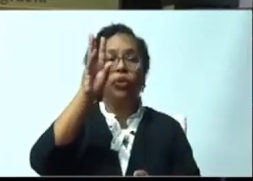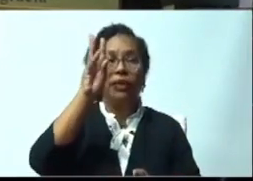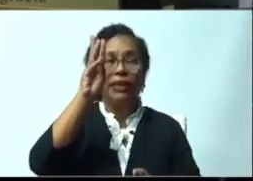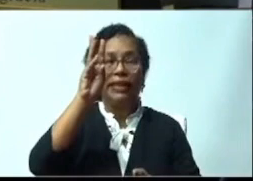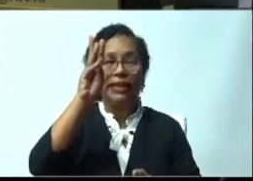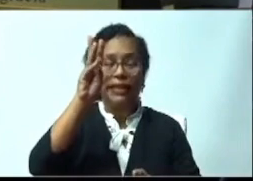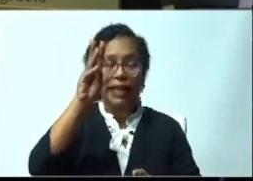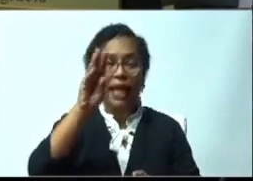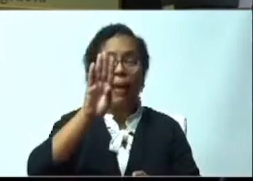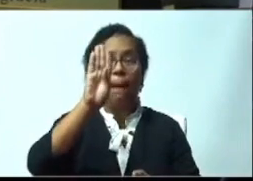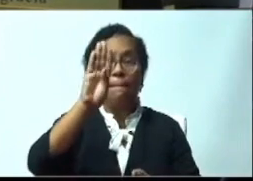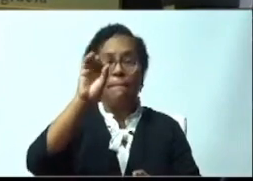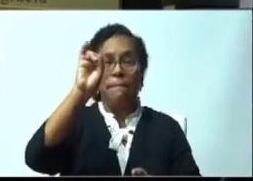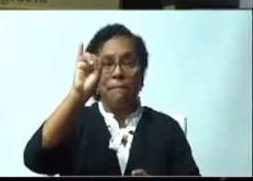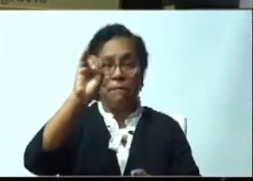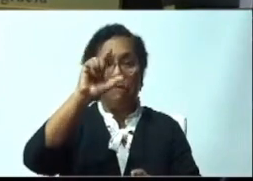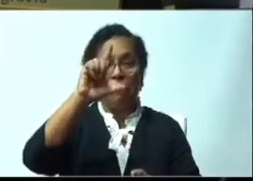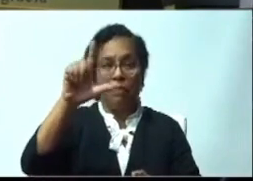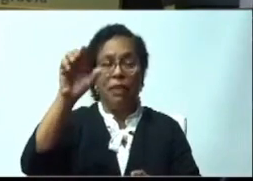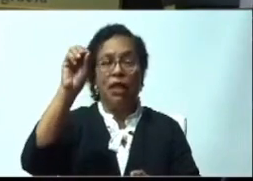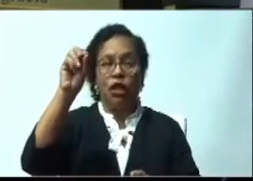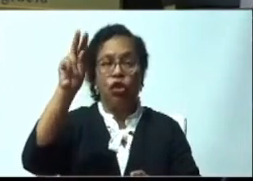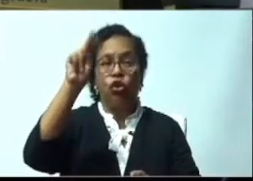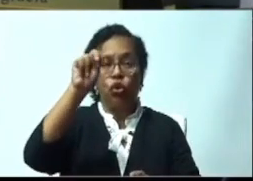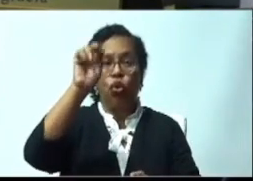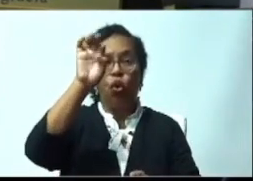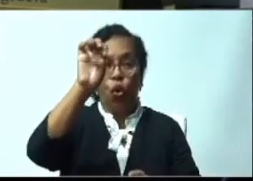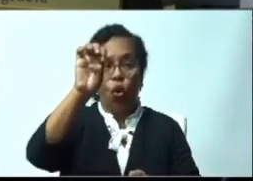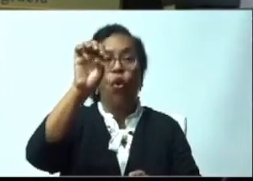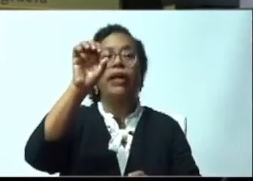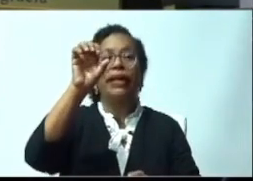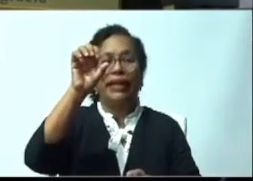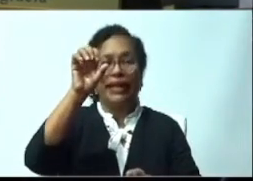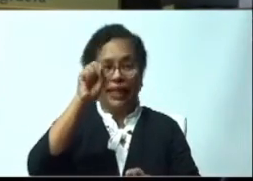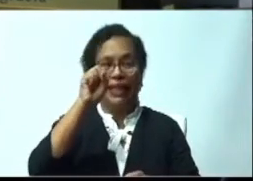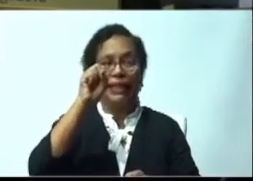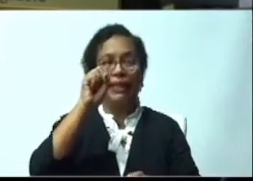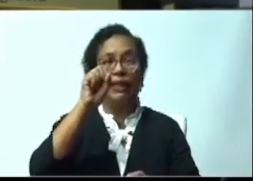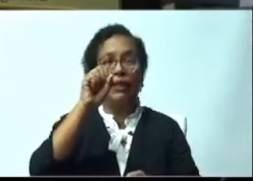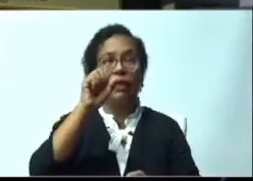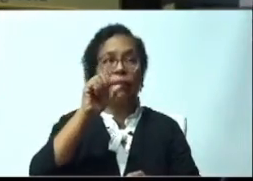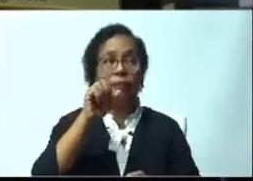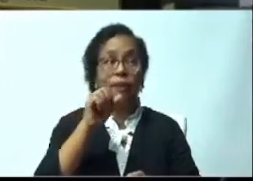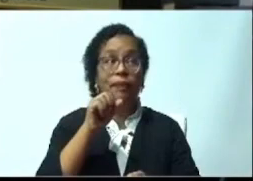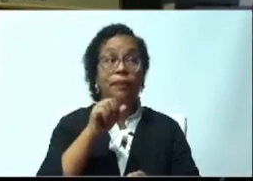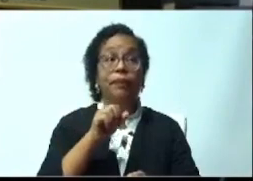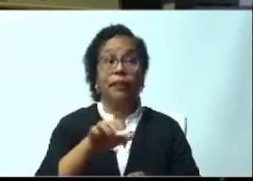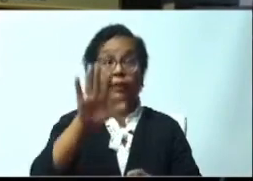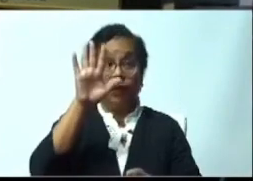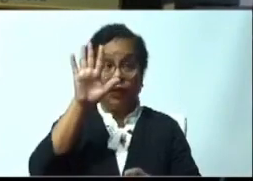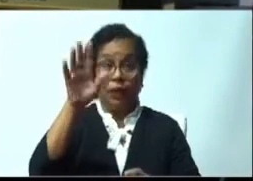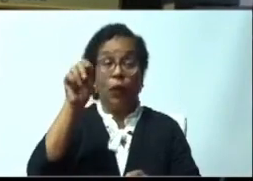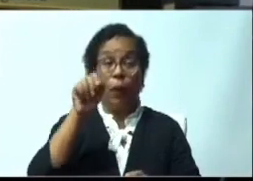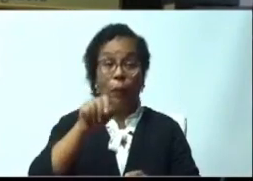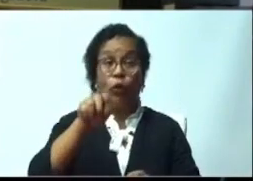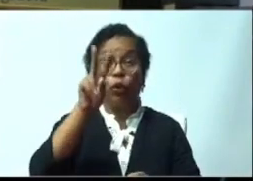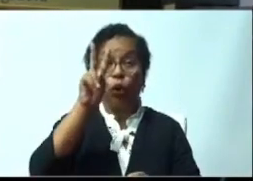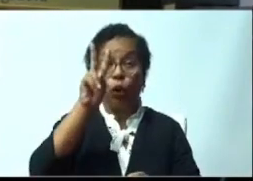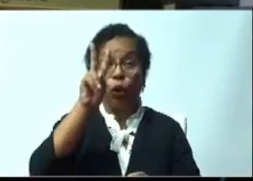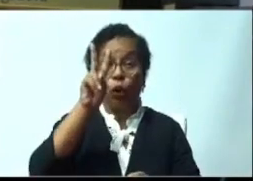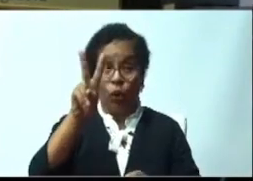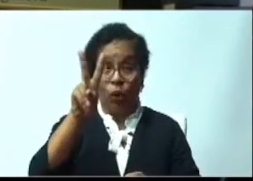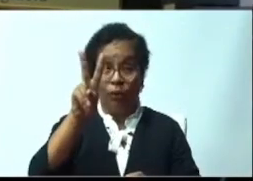30.000 millones de dólares que ustedes han aprobado de préstamo representa, de esos 5.2 billones,